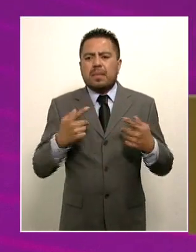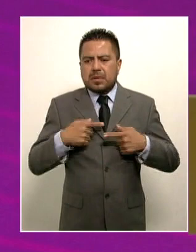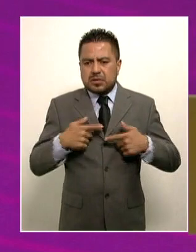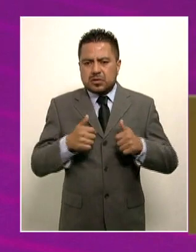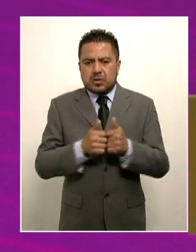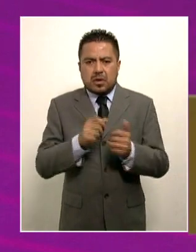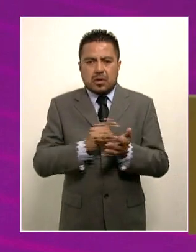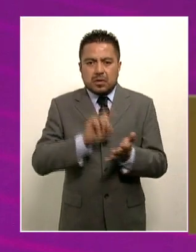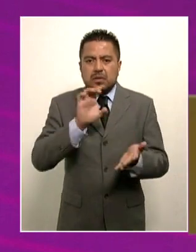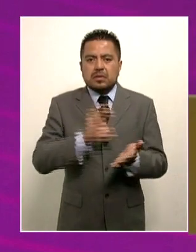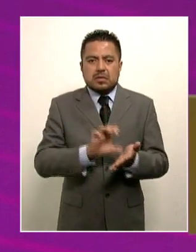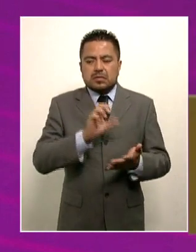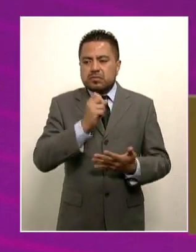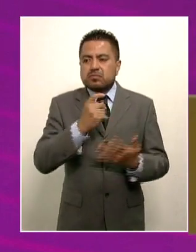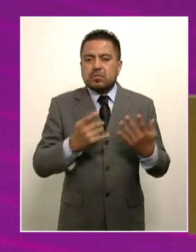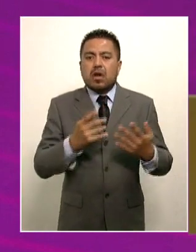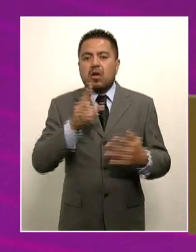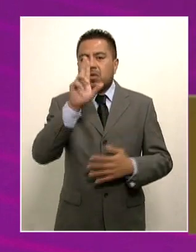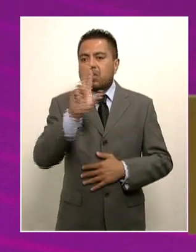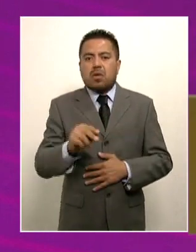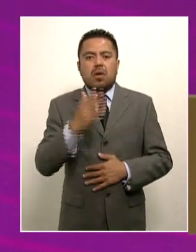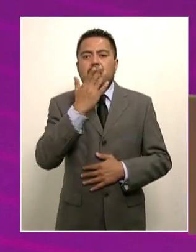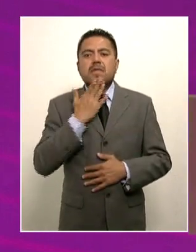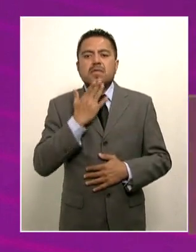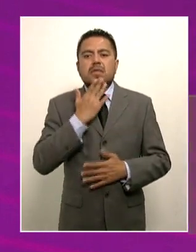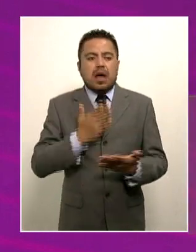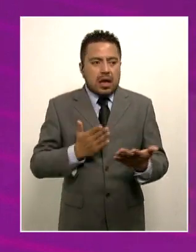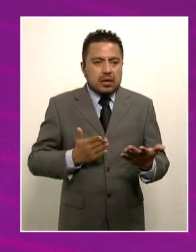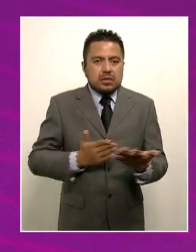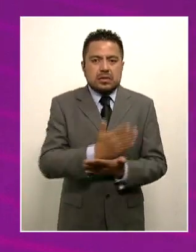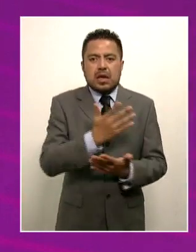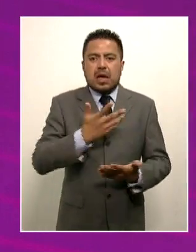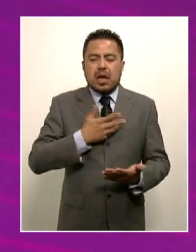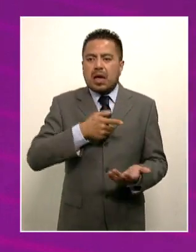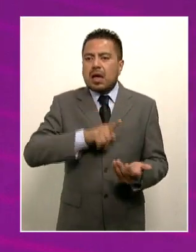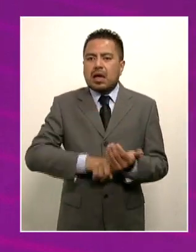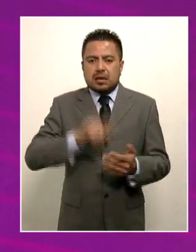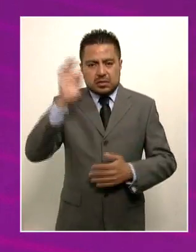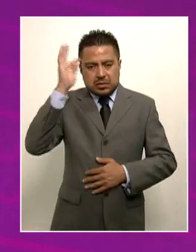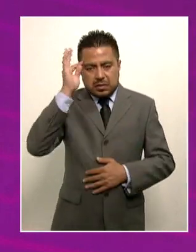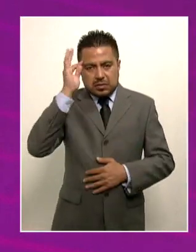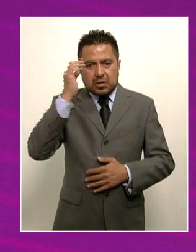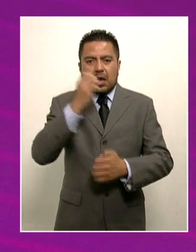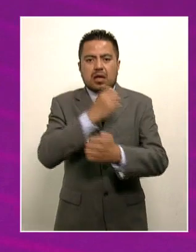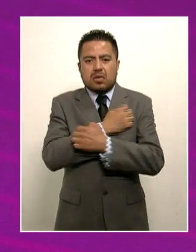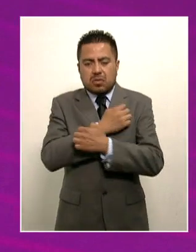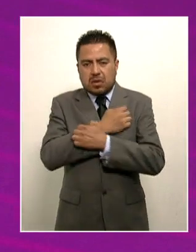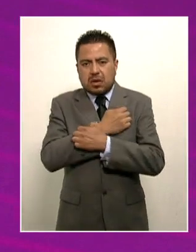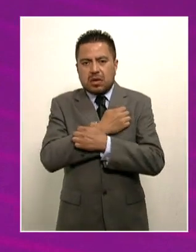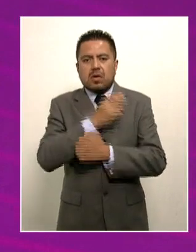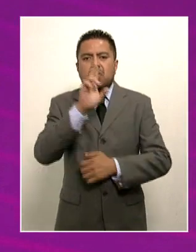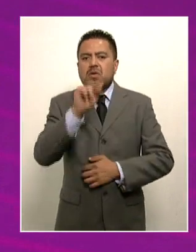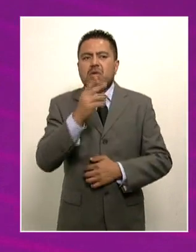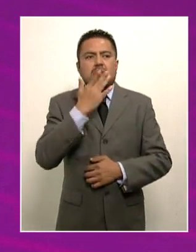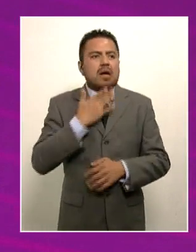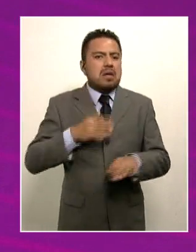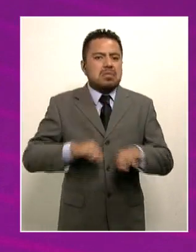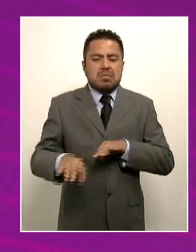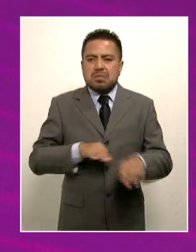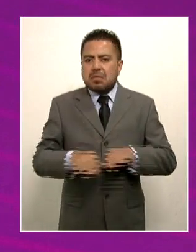con discapacidades que no habían tenido acceso, por ejemplo, a servicios educativos, que no tenían